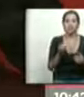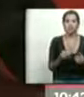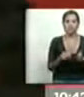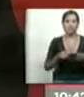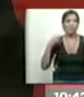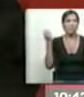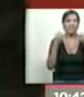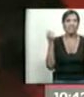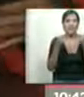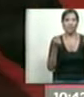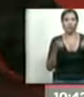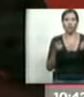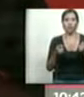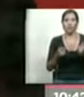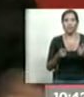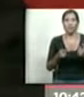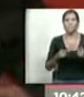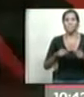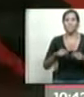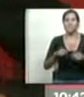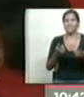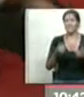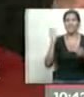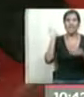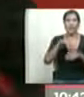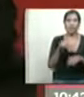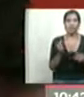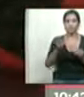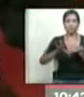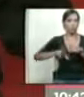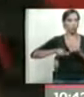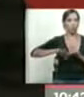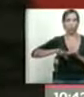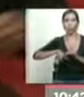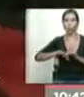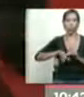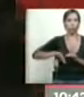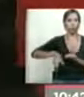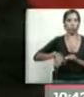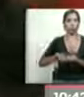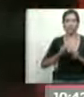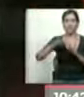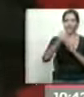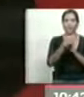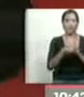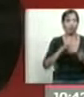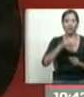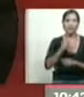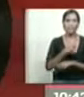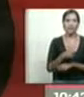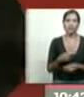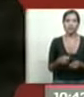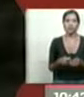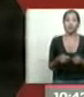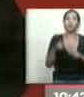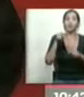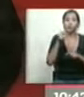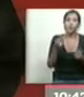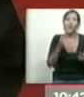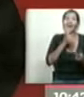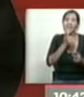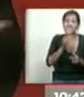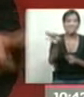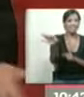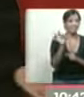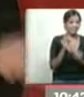mercado mayorista ya de Aragua, entonces se iba robando los cambures, se iba robando las cosas y no las pagaba. O sea, ¿tú a quién le vas a venir a confiar